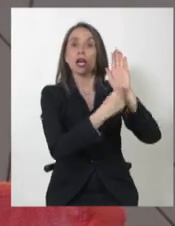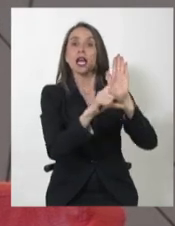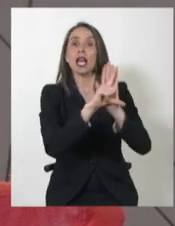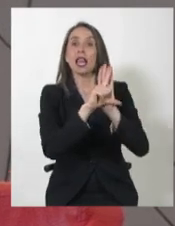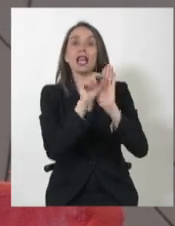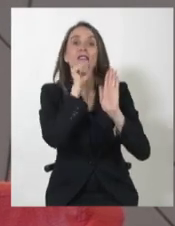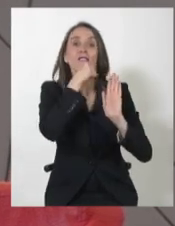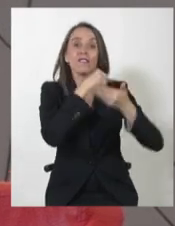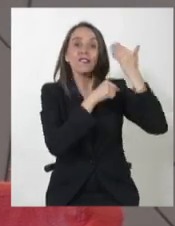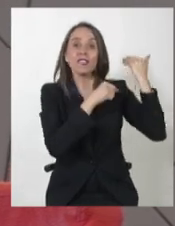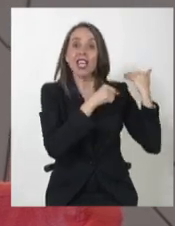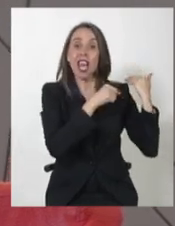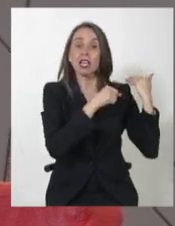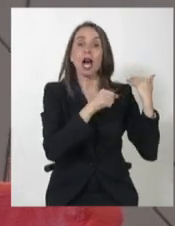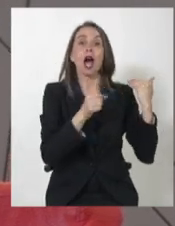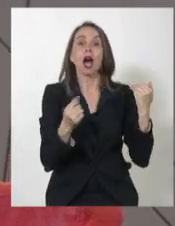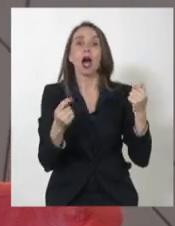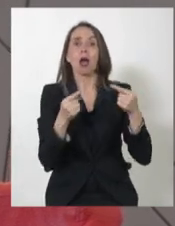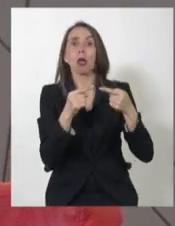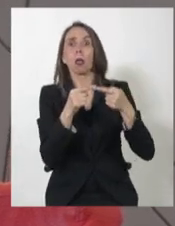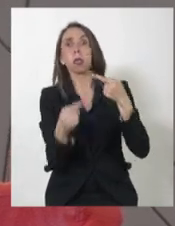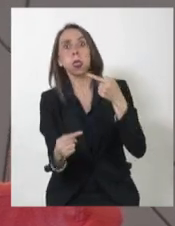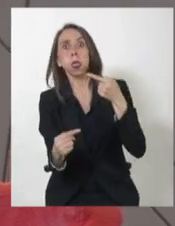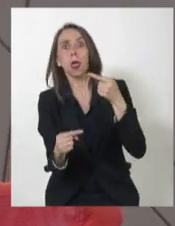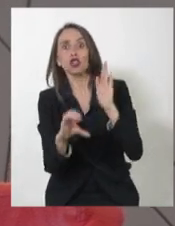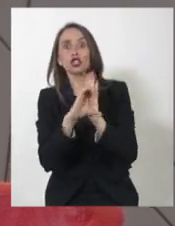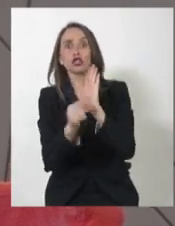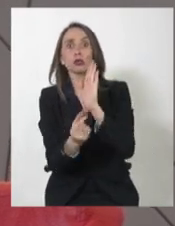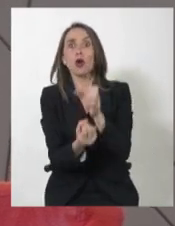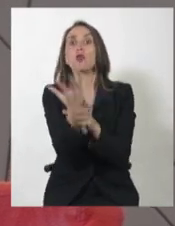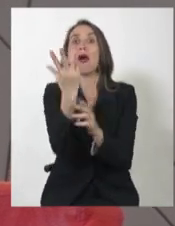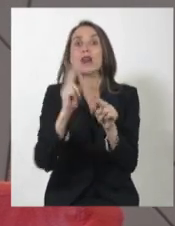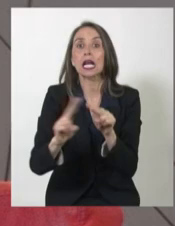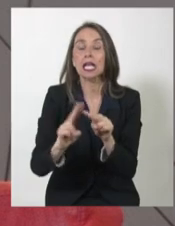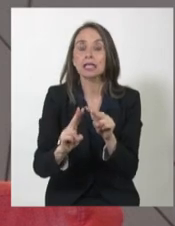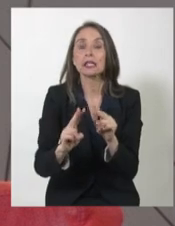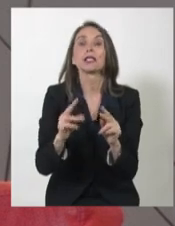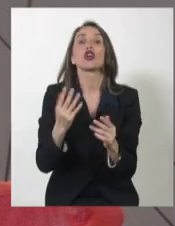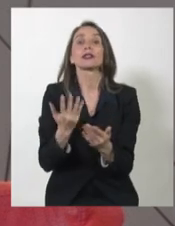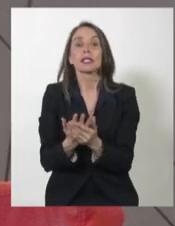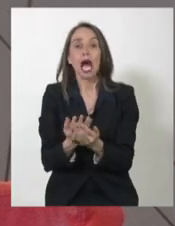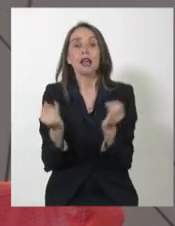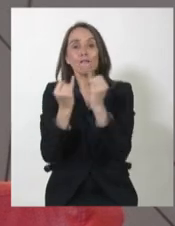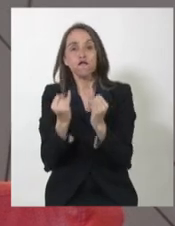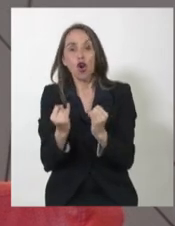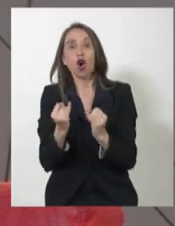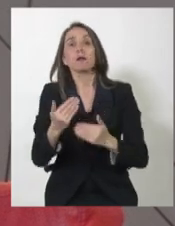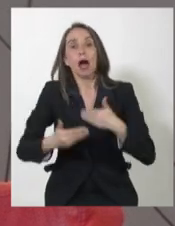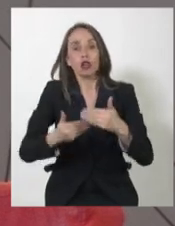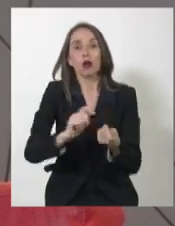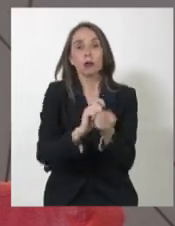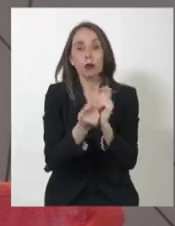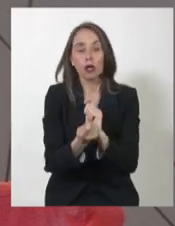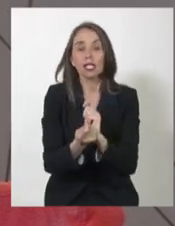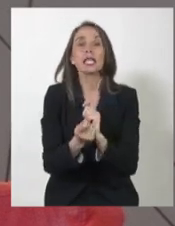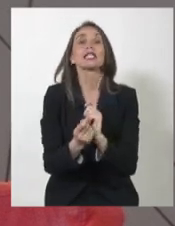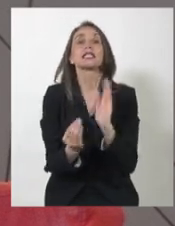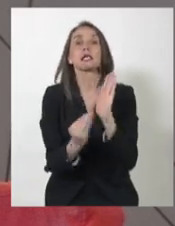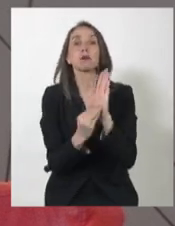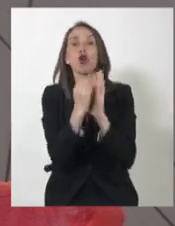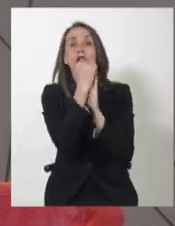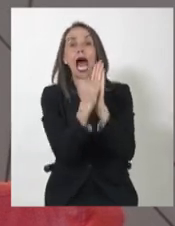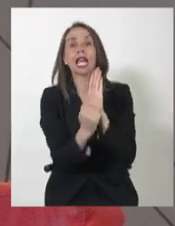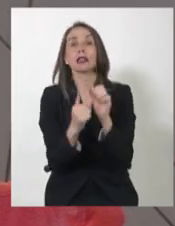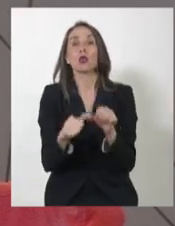viejas puede que ya no se ajusten a la Constitución. Entonces hay ciertas técnicas para moderar este ajuste. Y esas técnicas son con disposiciones transitorias, por